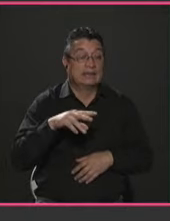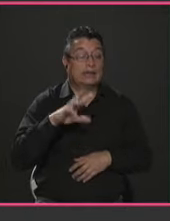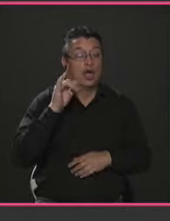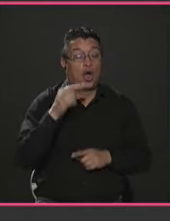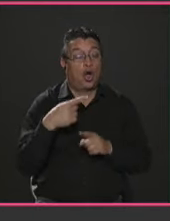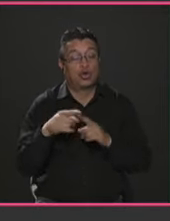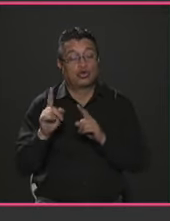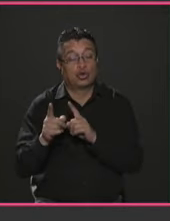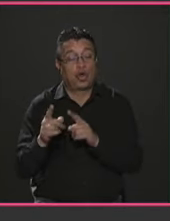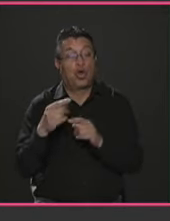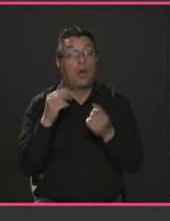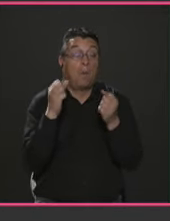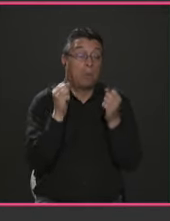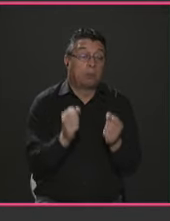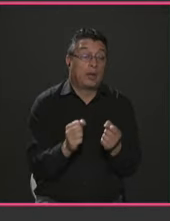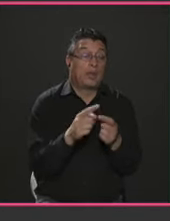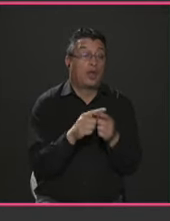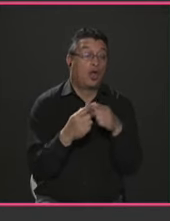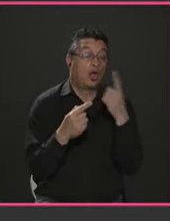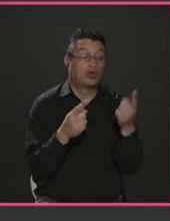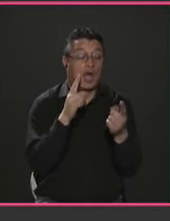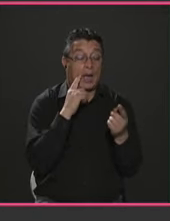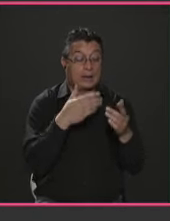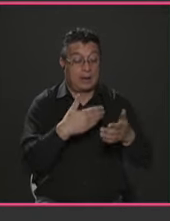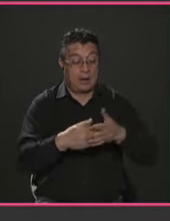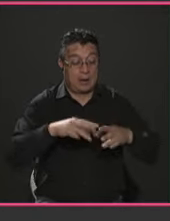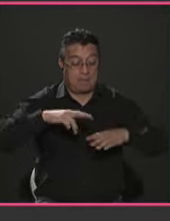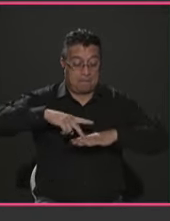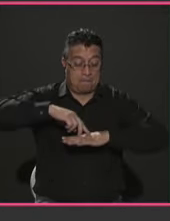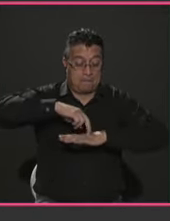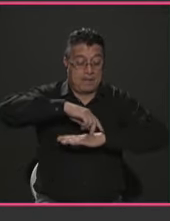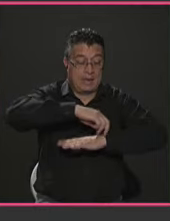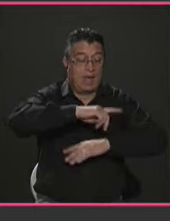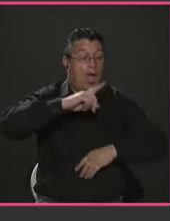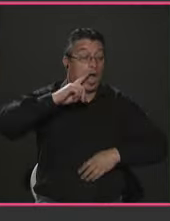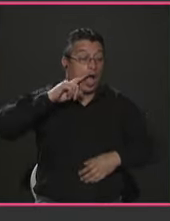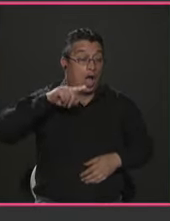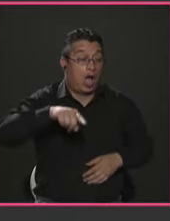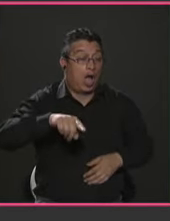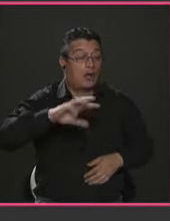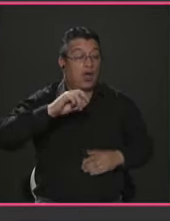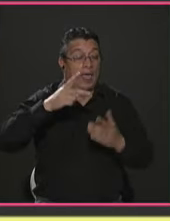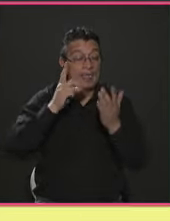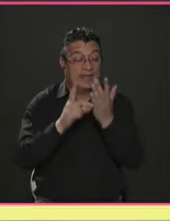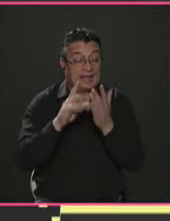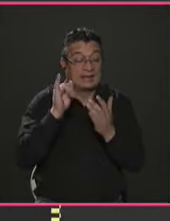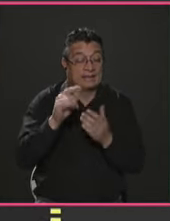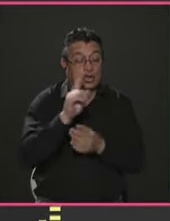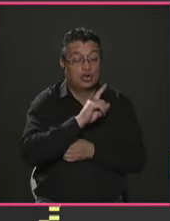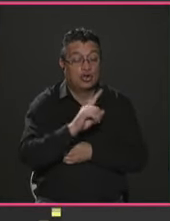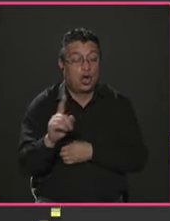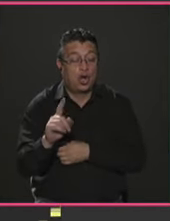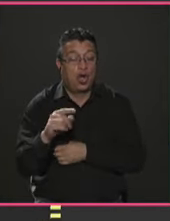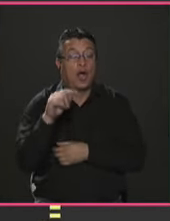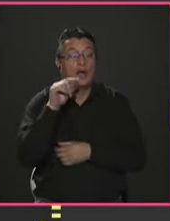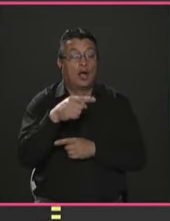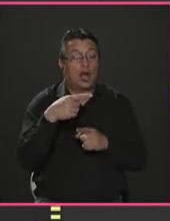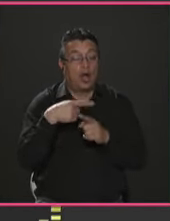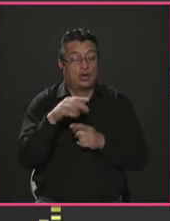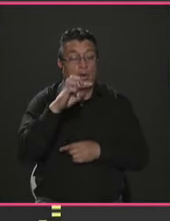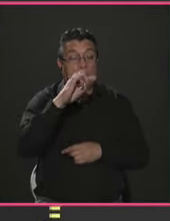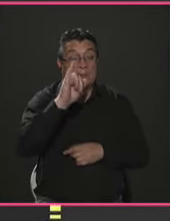no la otra posibilidad es que si tiene pata cierto la otra posibilidad que sea si es digital o no Y la otra posibilidad si tiene